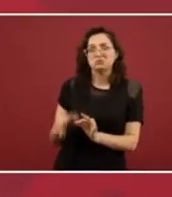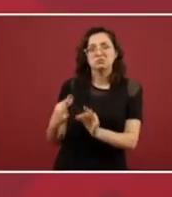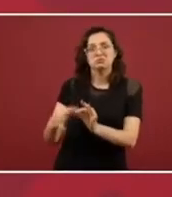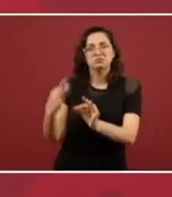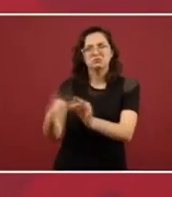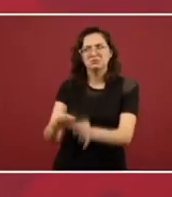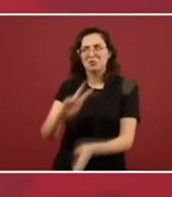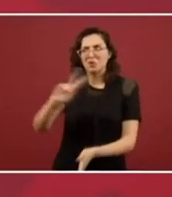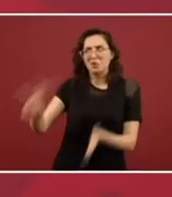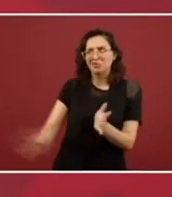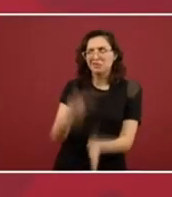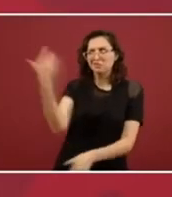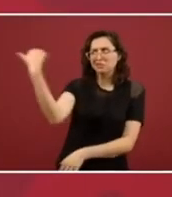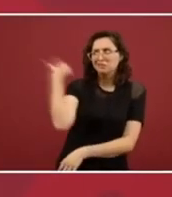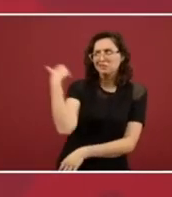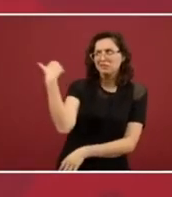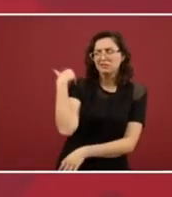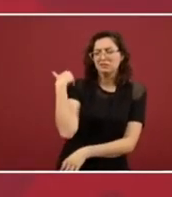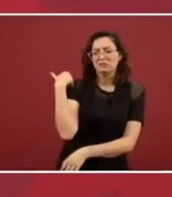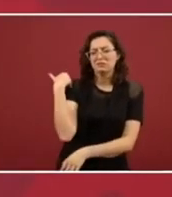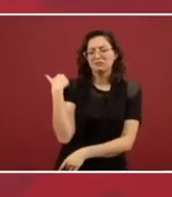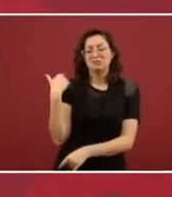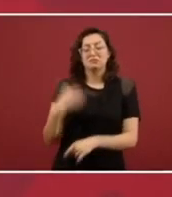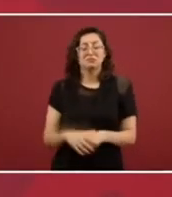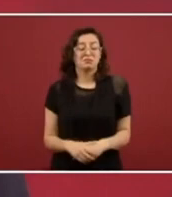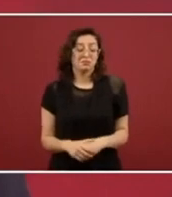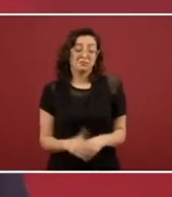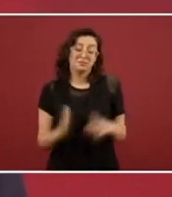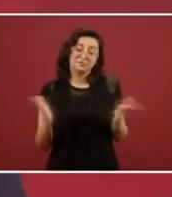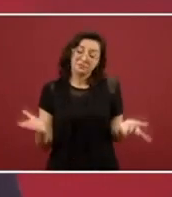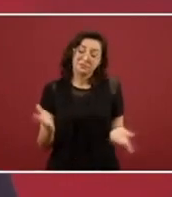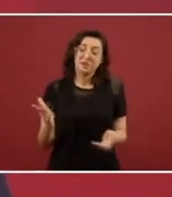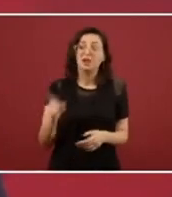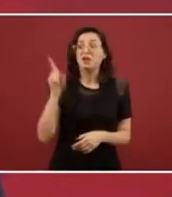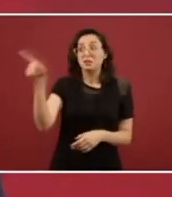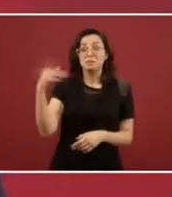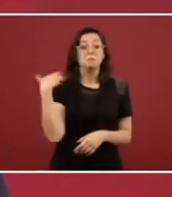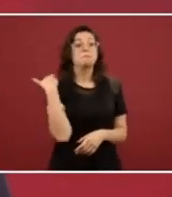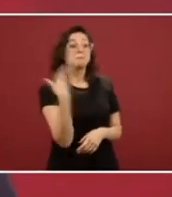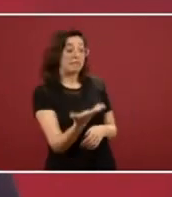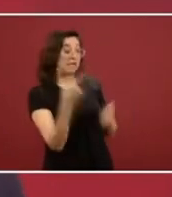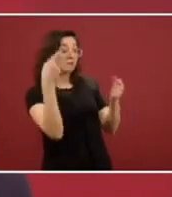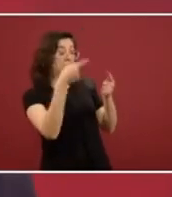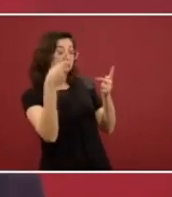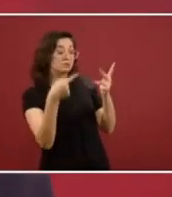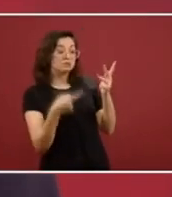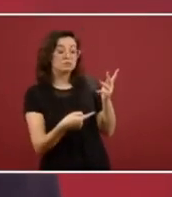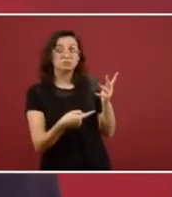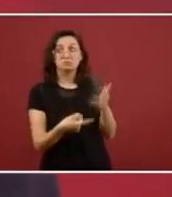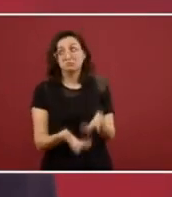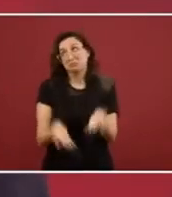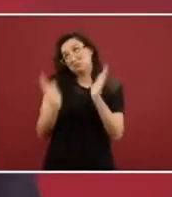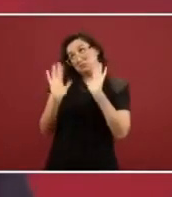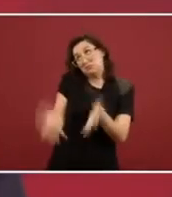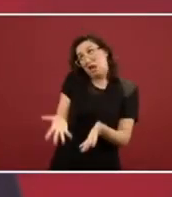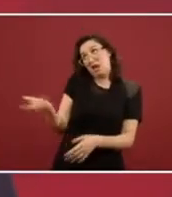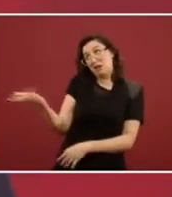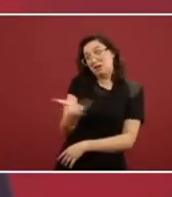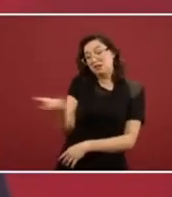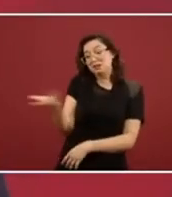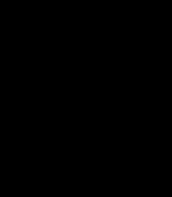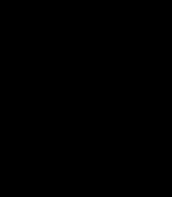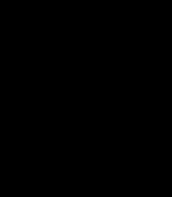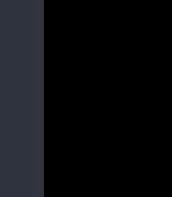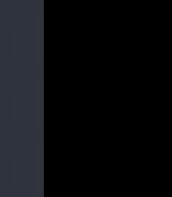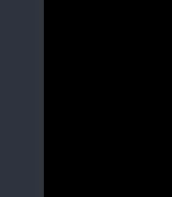afortunadamente lo que piden que hagamos ya se ha venido haciendo. Entonces, la respuesta va a muy simple, es lo que